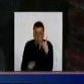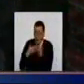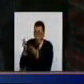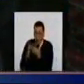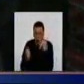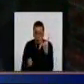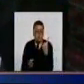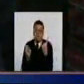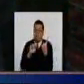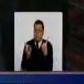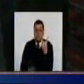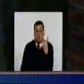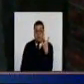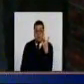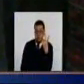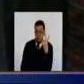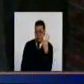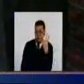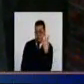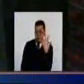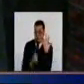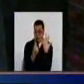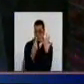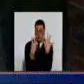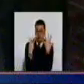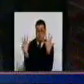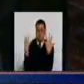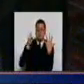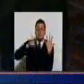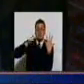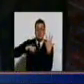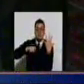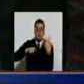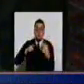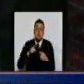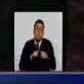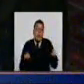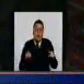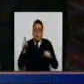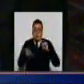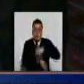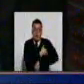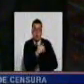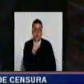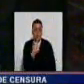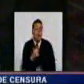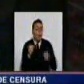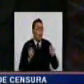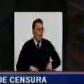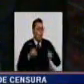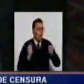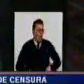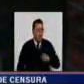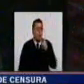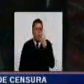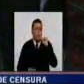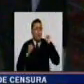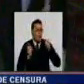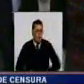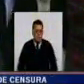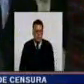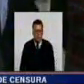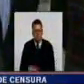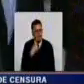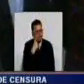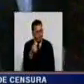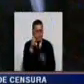de uno. Pero bueno, aceptemos que el ministro dice que sí se puede hacer. Pero ojo con esto, que esto es de una